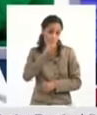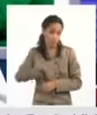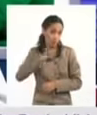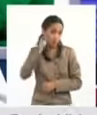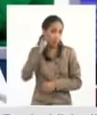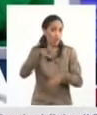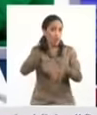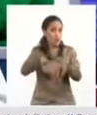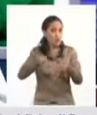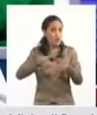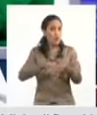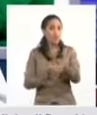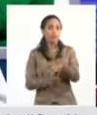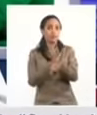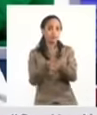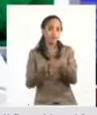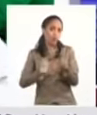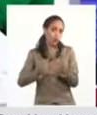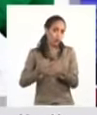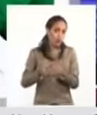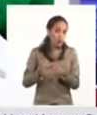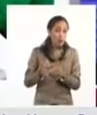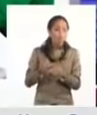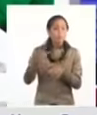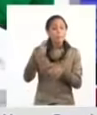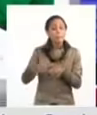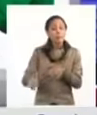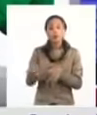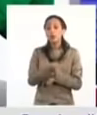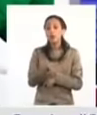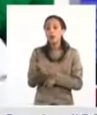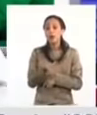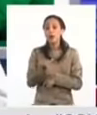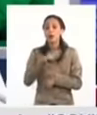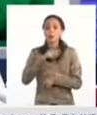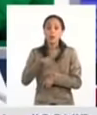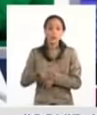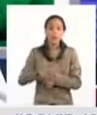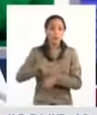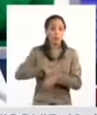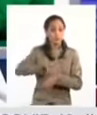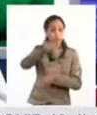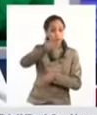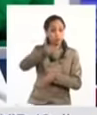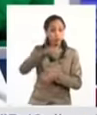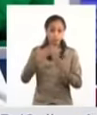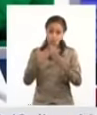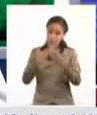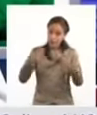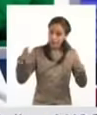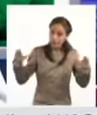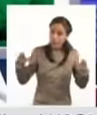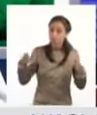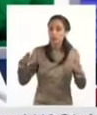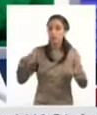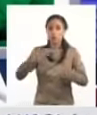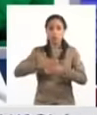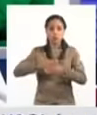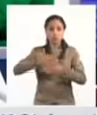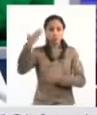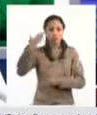también se han abierto fronteras, se han hecho actividades públicas.